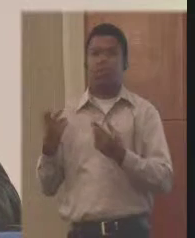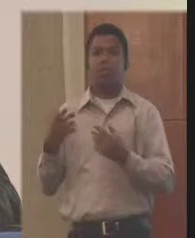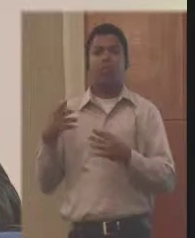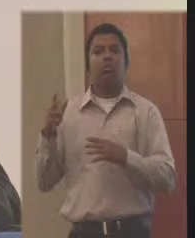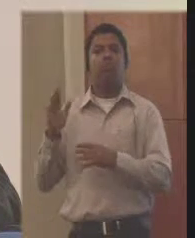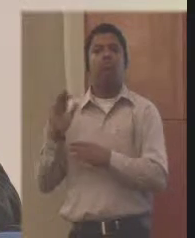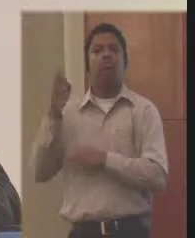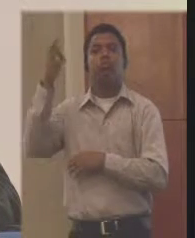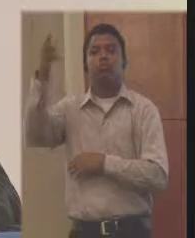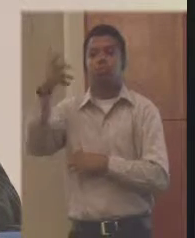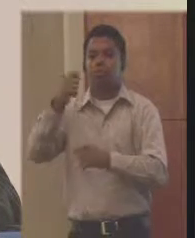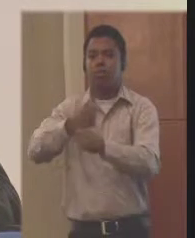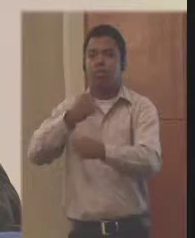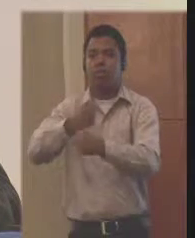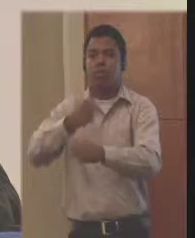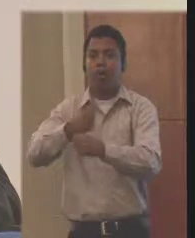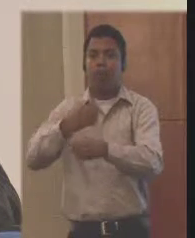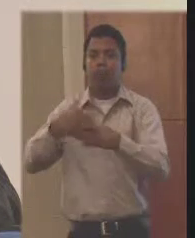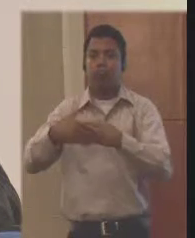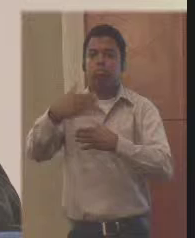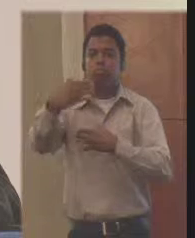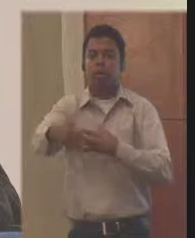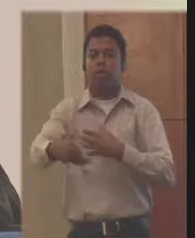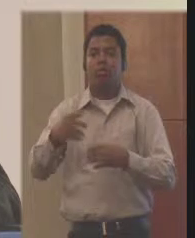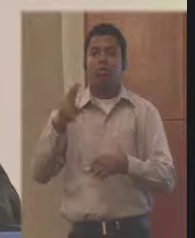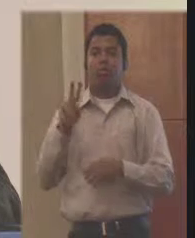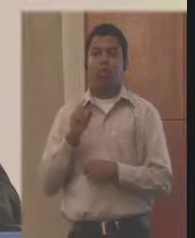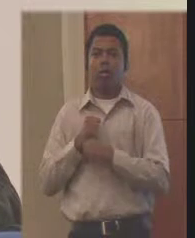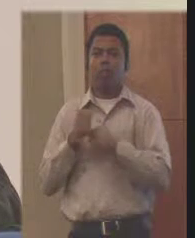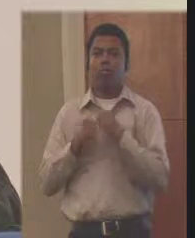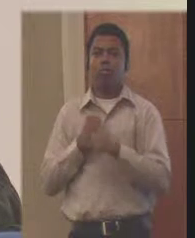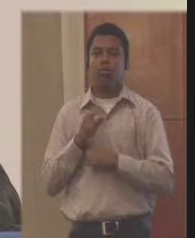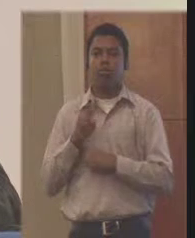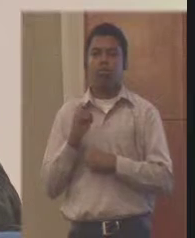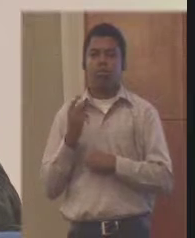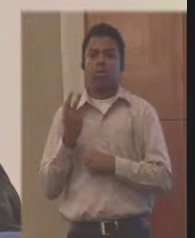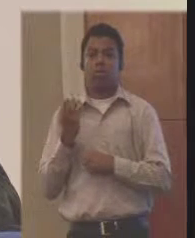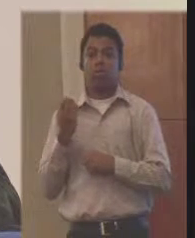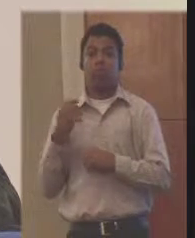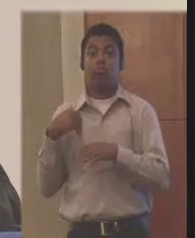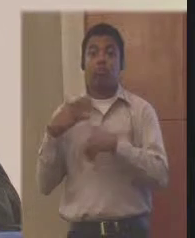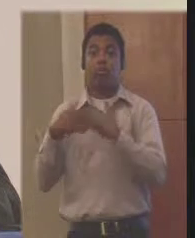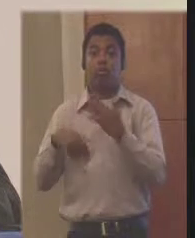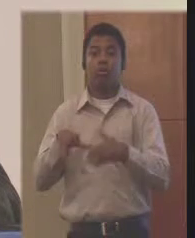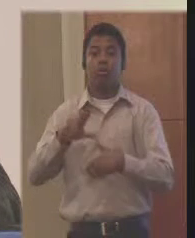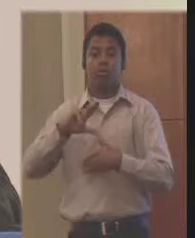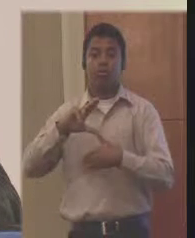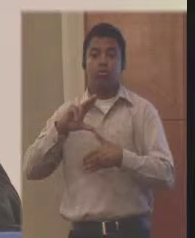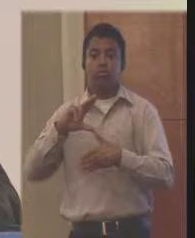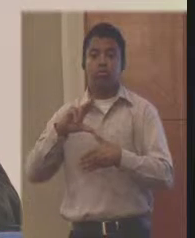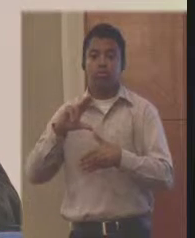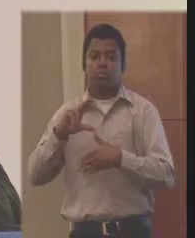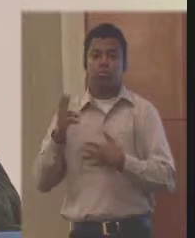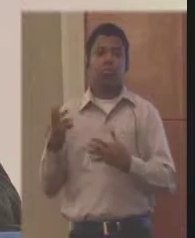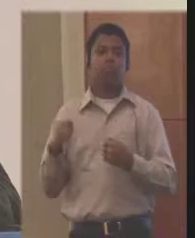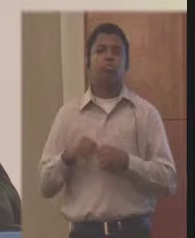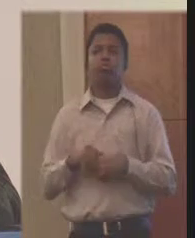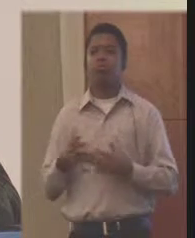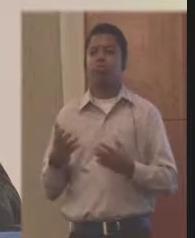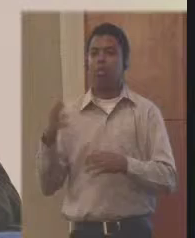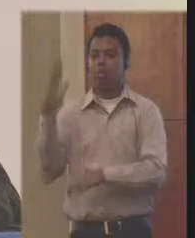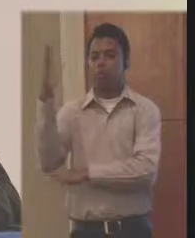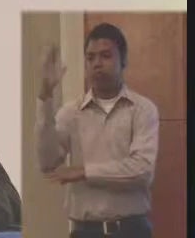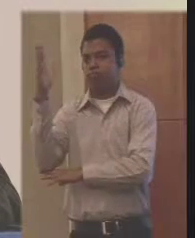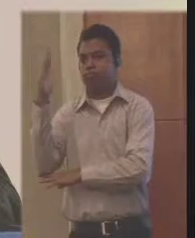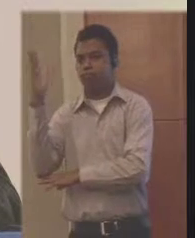de junio va a hablar de este tema en América Latina y en el Caribe en una conferencia en Cartagena.